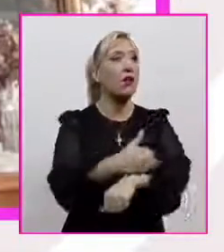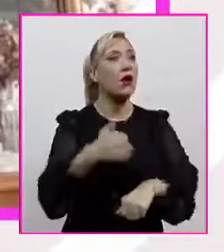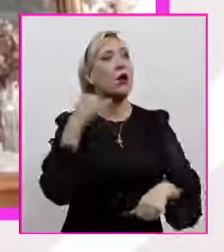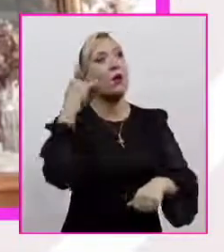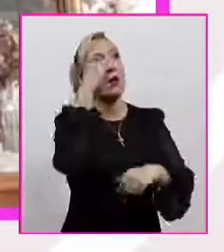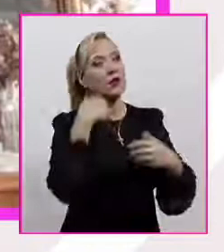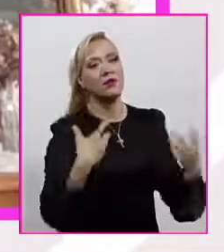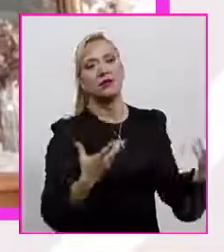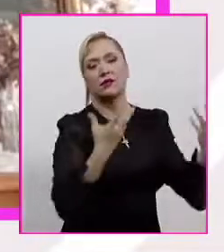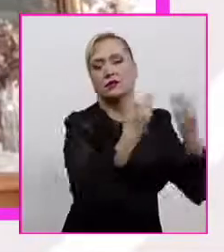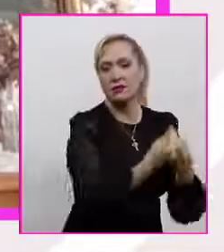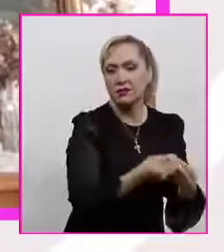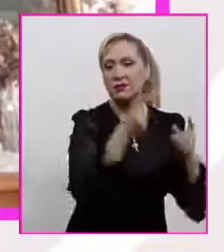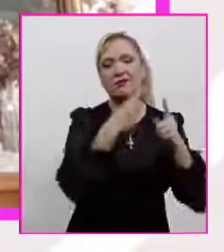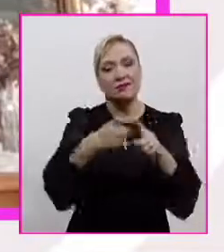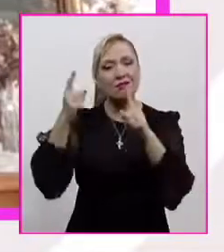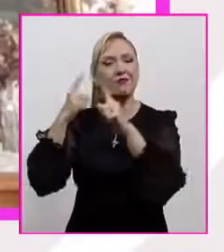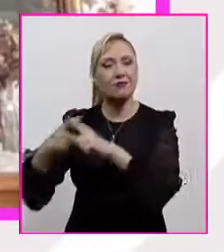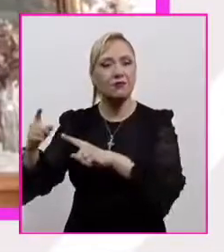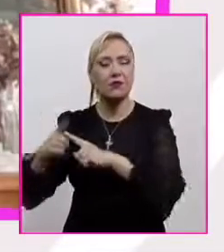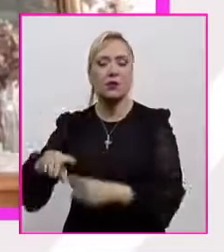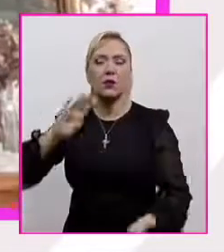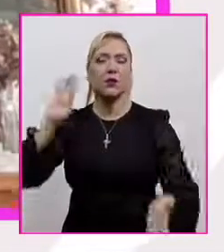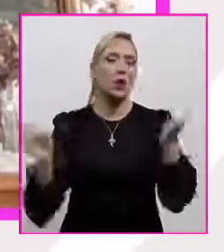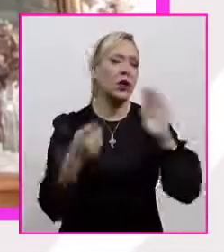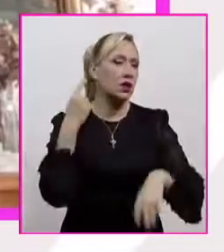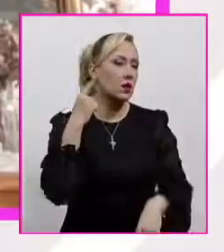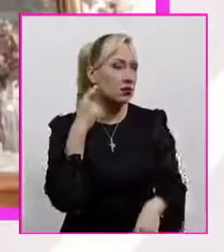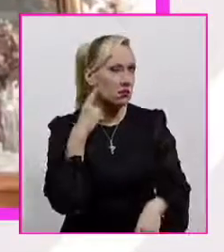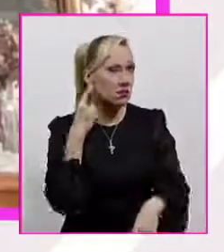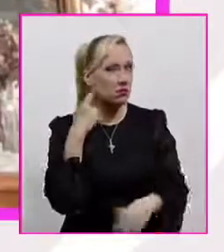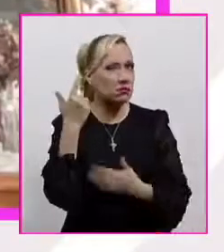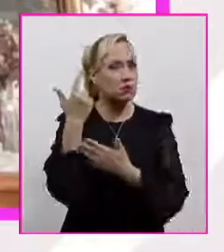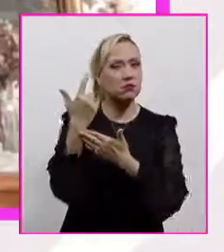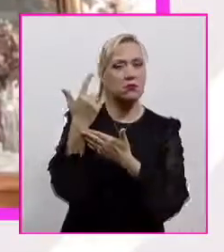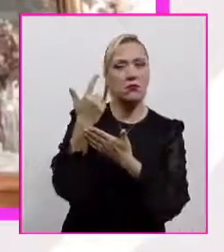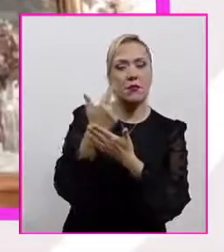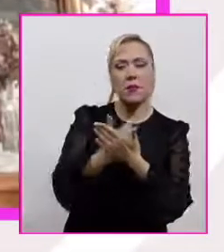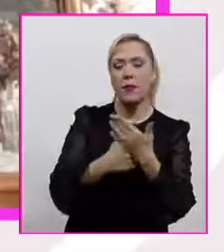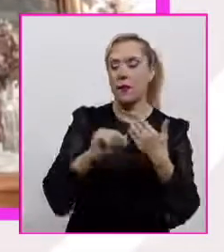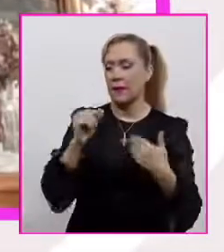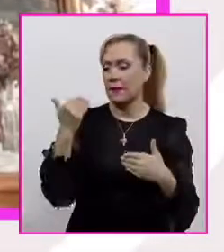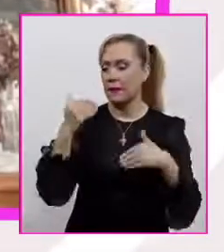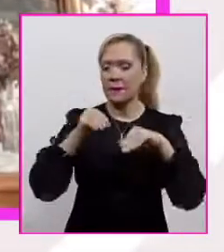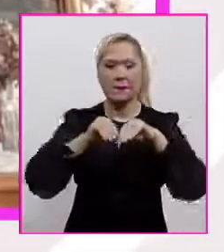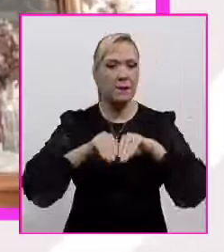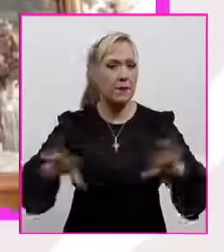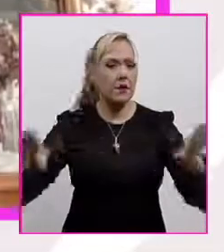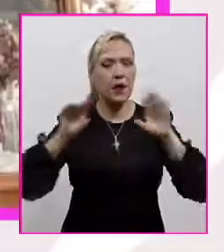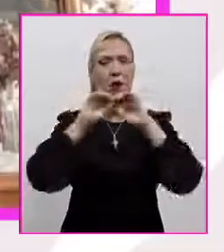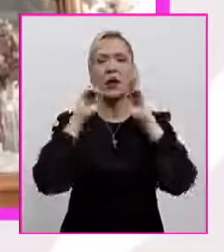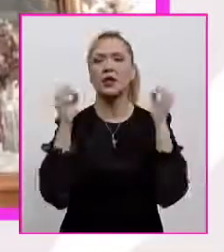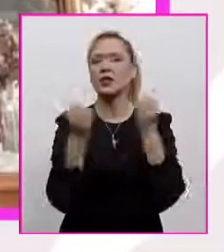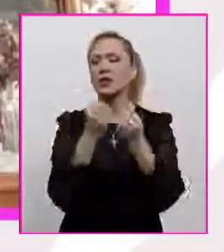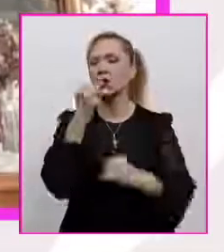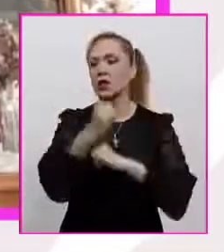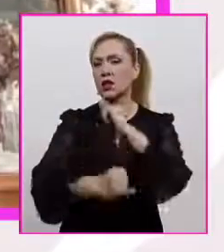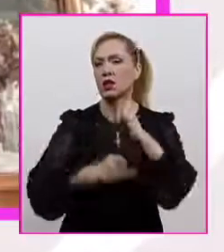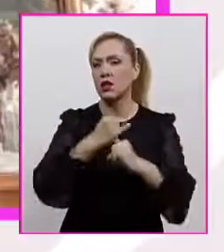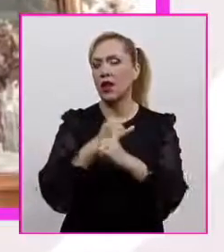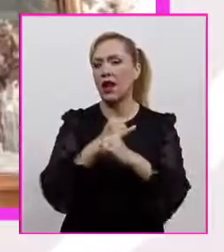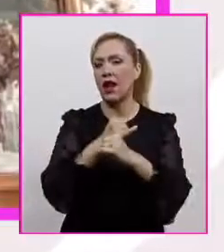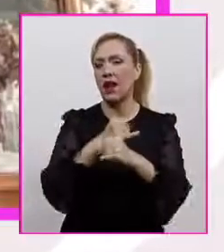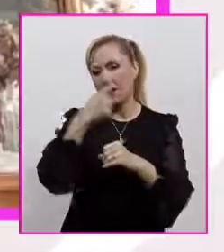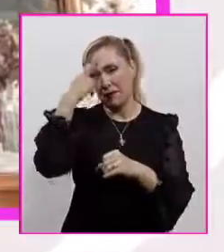entre otros. A nivel global, según la estimación más reciente publicada por la Organización Internacional de las Migraciones,